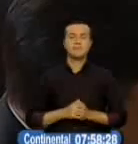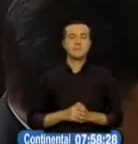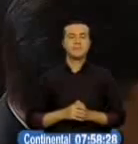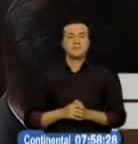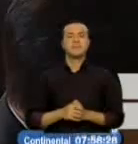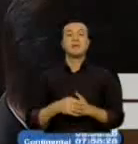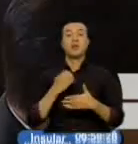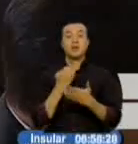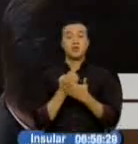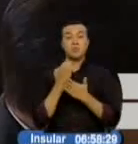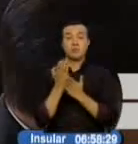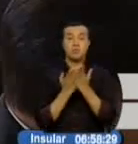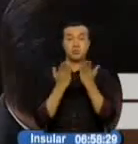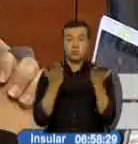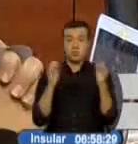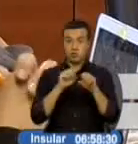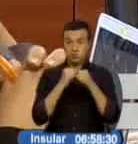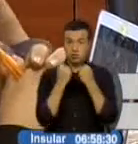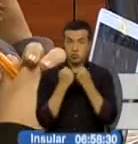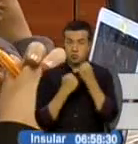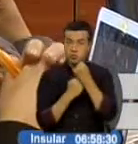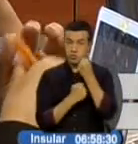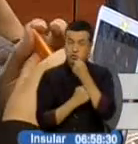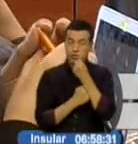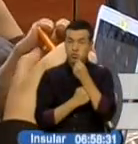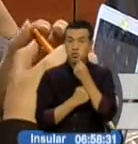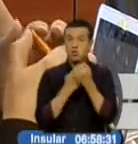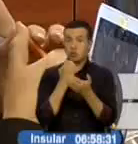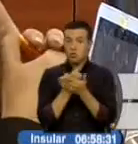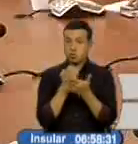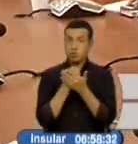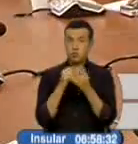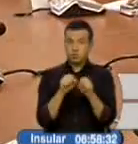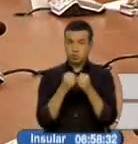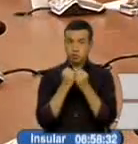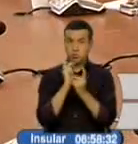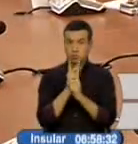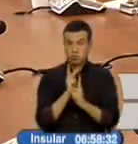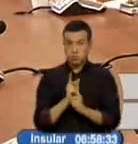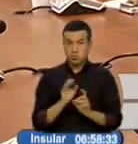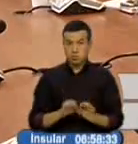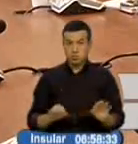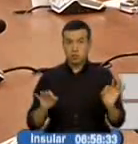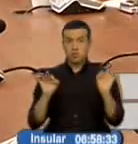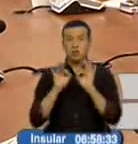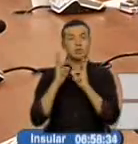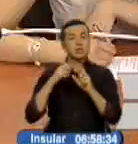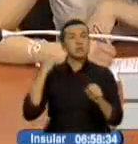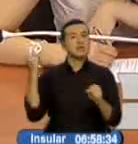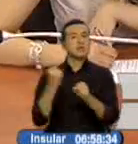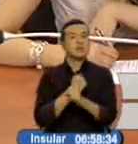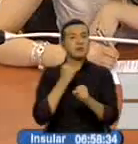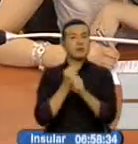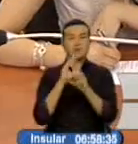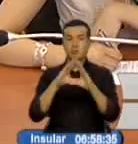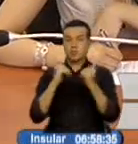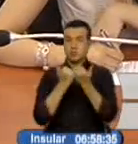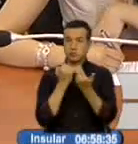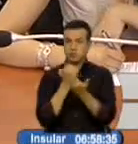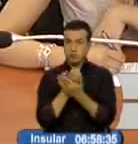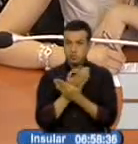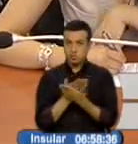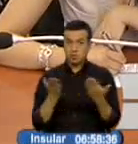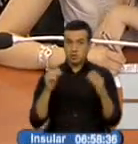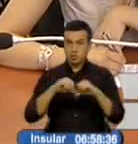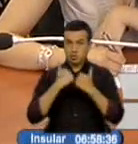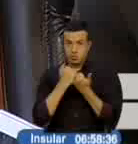la economía al servicio de la sociedad y fortalecer el sistema económico social son los ejes con los que se pretende trabajar en la Comisión de Régimen Económico de